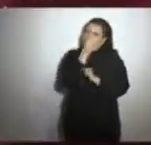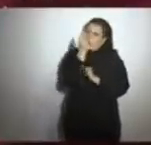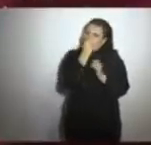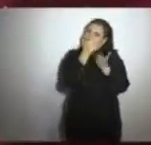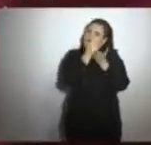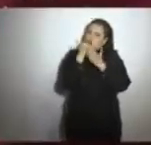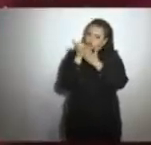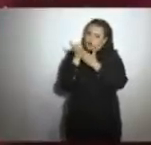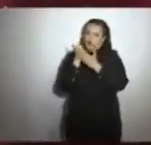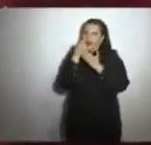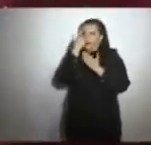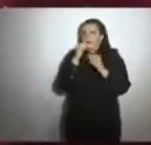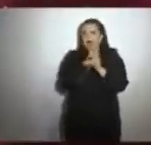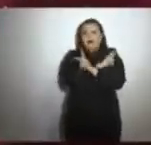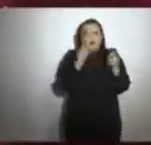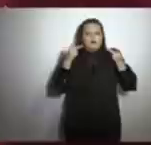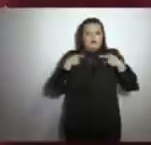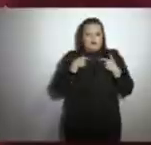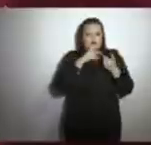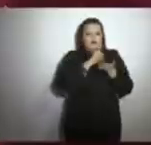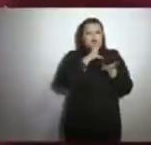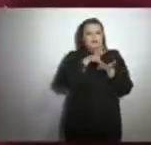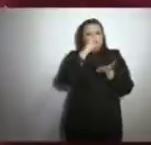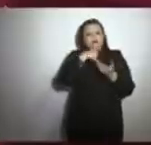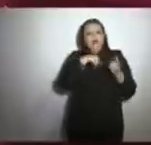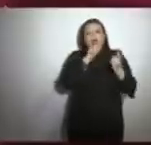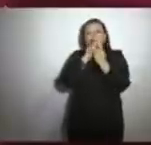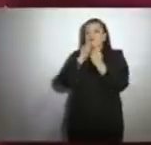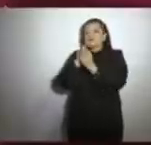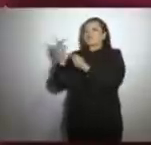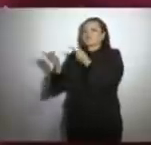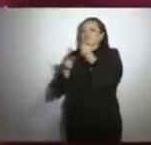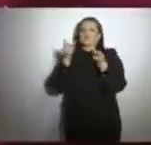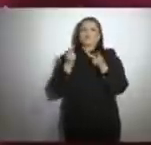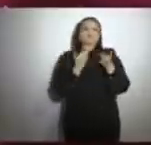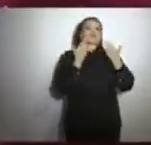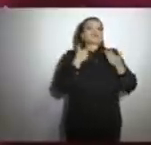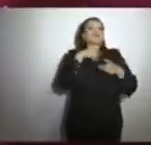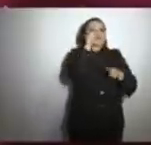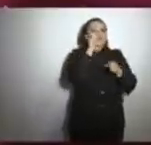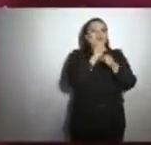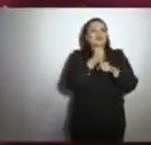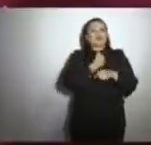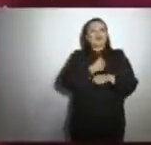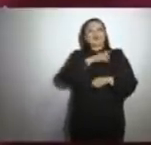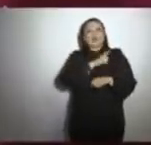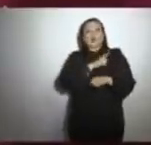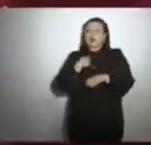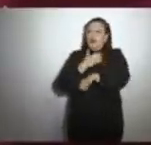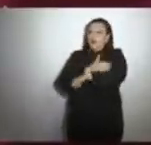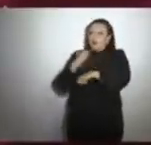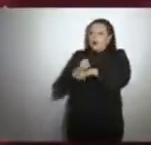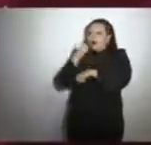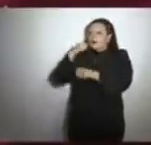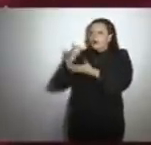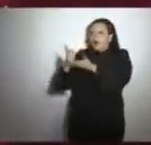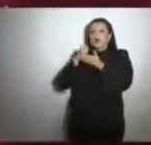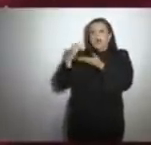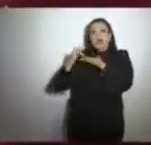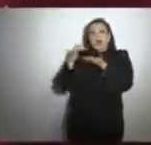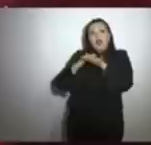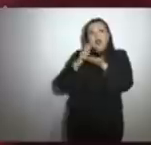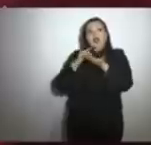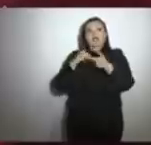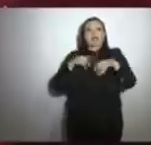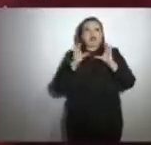ayudas, por eso agradezco la distinción que el Secretario de Salud nos acompañe, porque pues, nos van a ayudar a hacer la